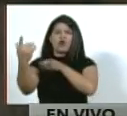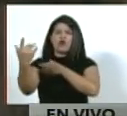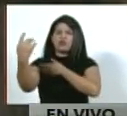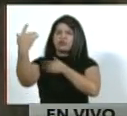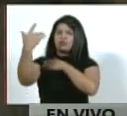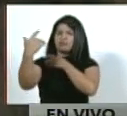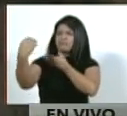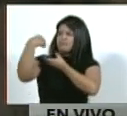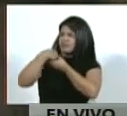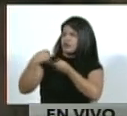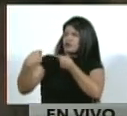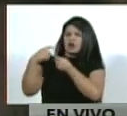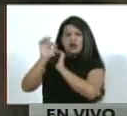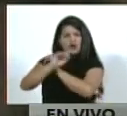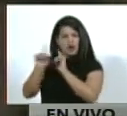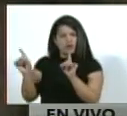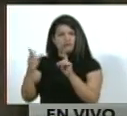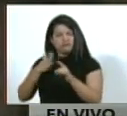intervencionismo,